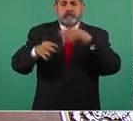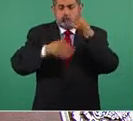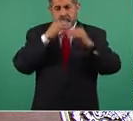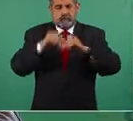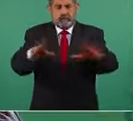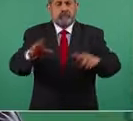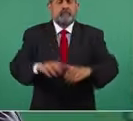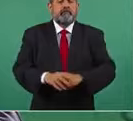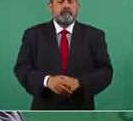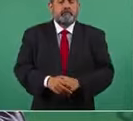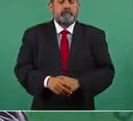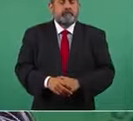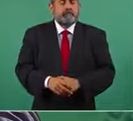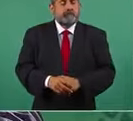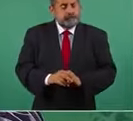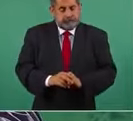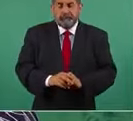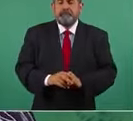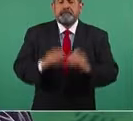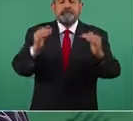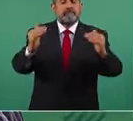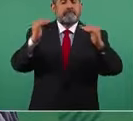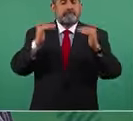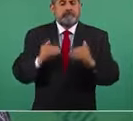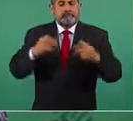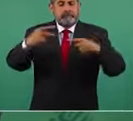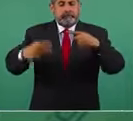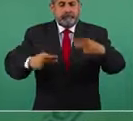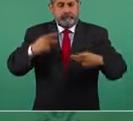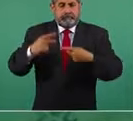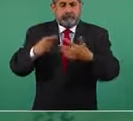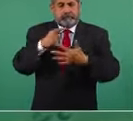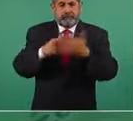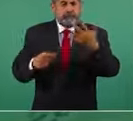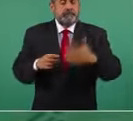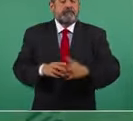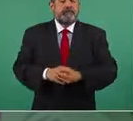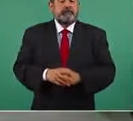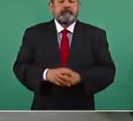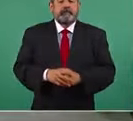informar. Pues ahora sí, vámonos con las preguntas.